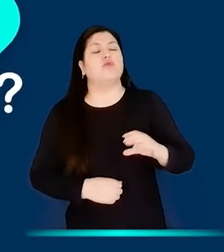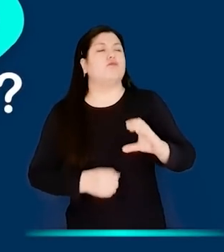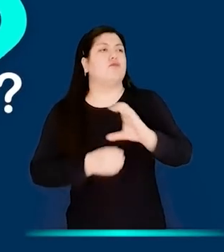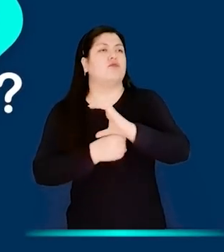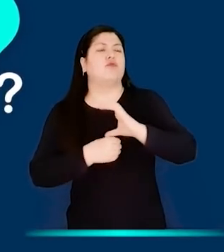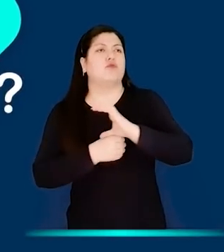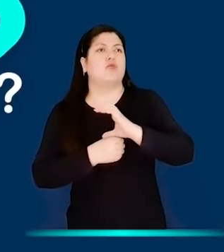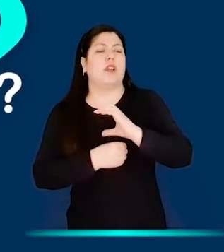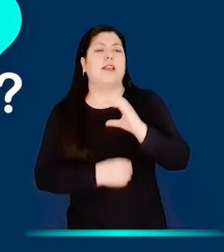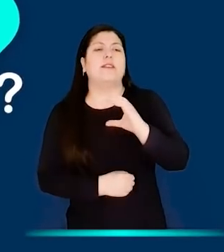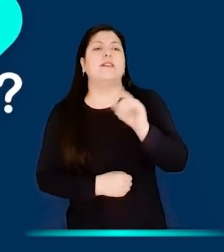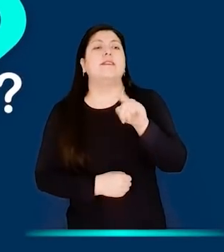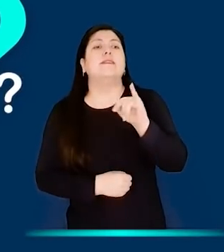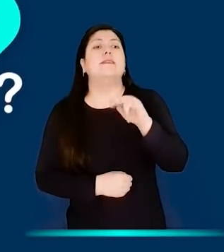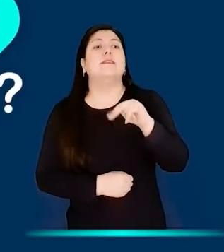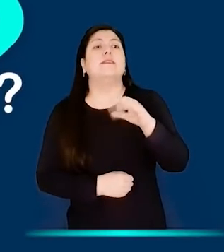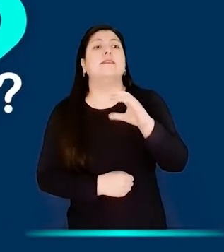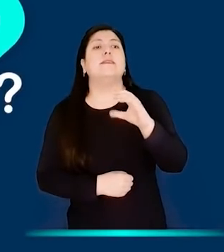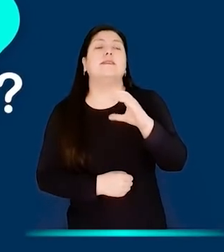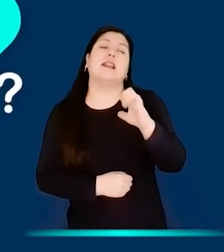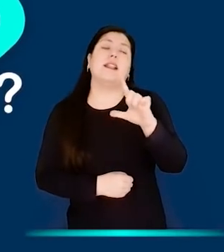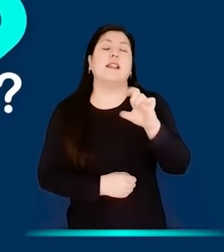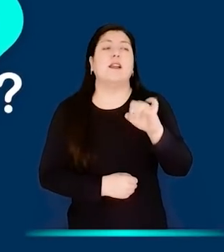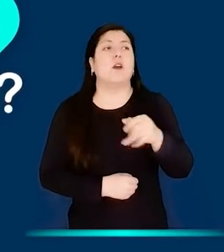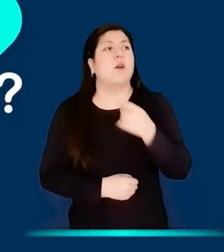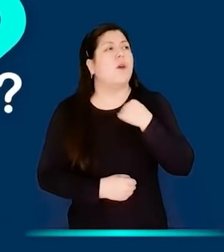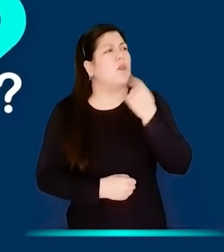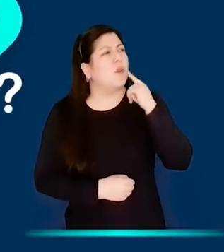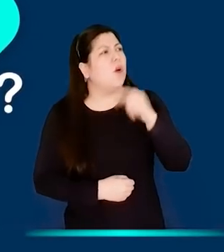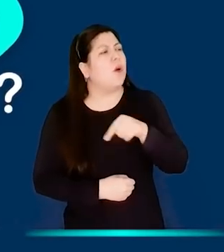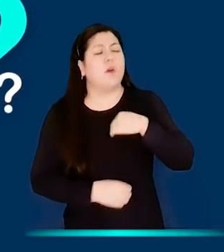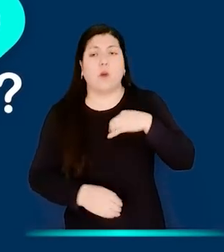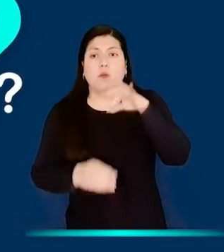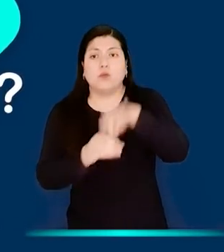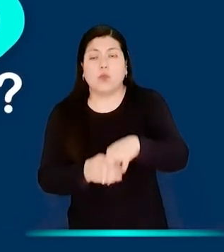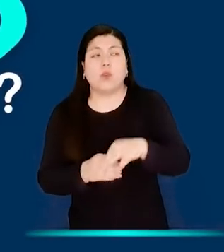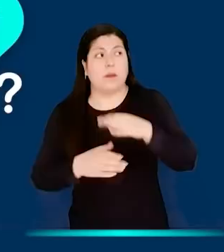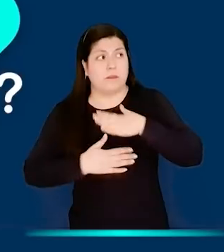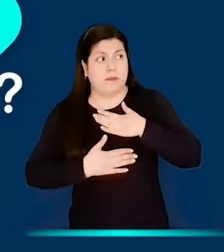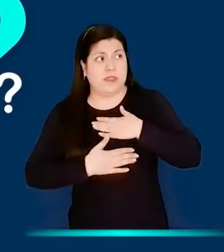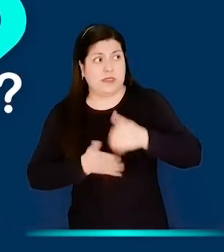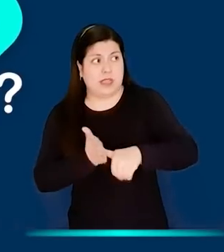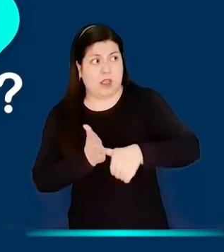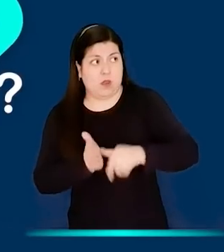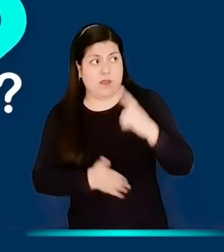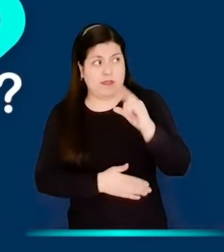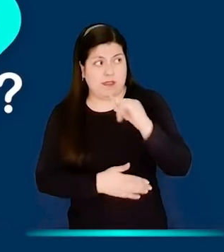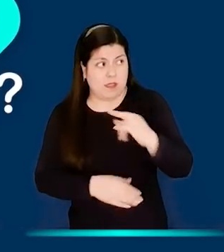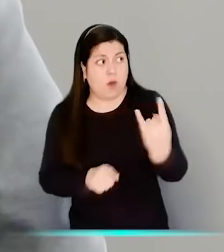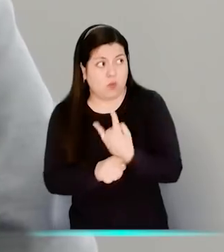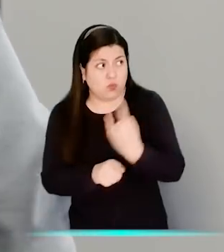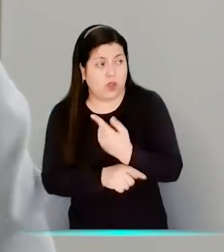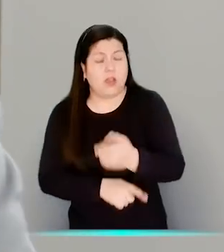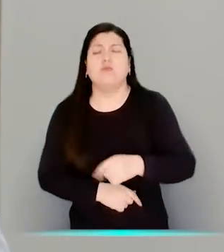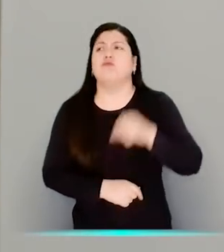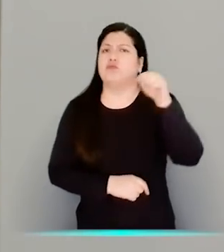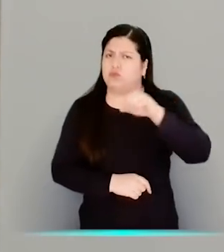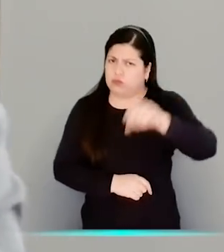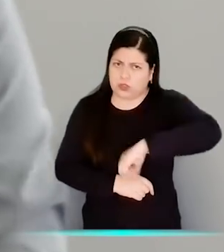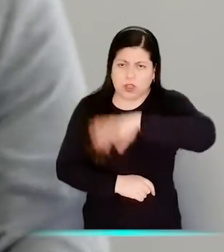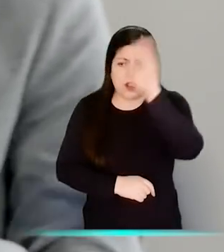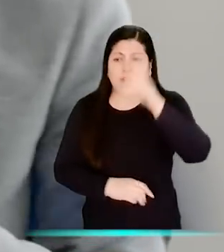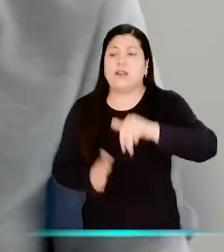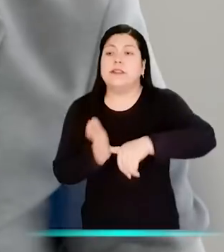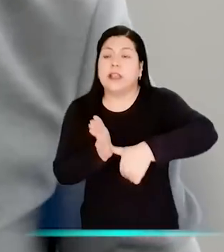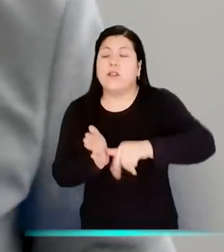de la ciudad de Sincelejo y mi pregunta es, si este 13 de marzo puedo votar en las elecciones de Congreso con mi cédula digital. Claro que sí, puede